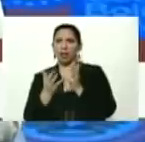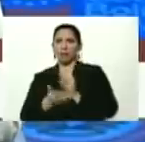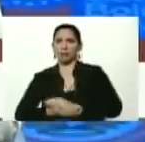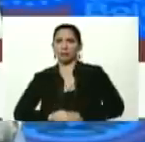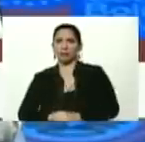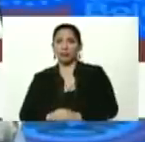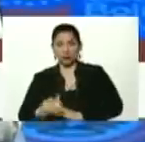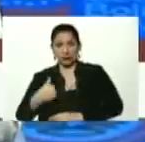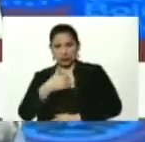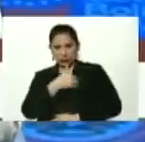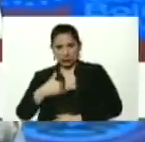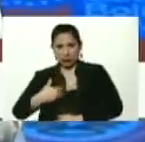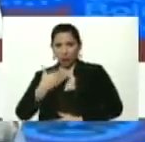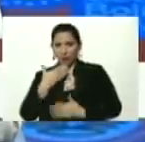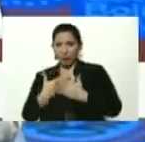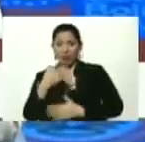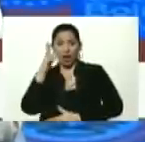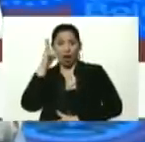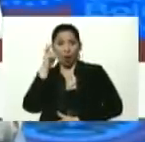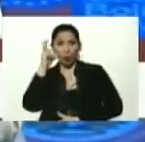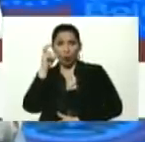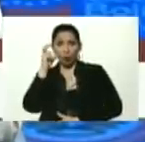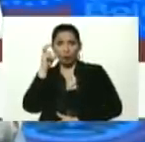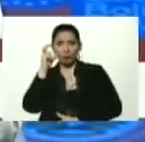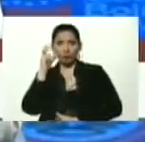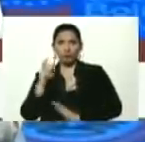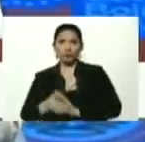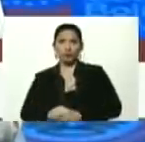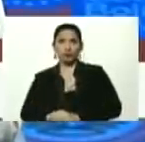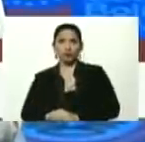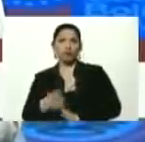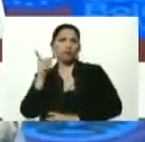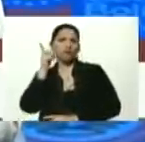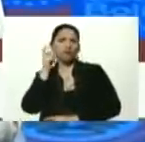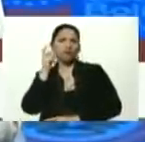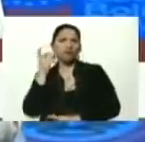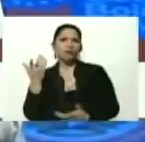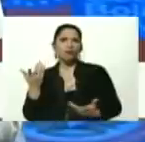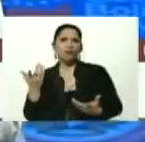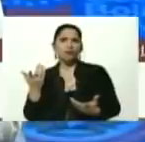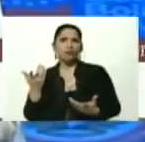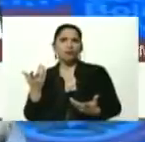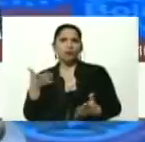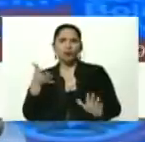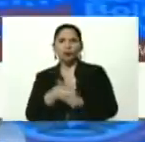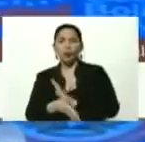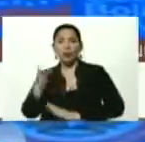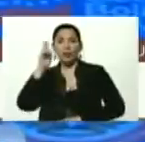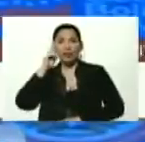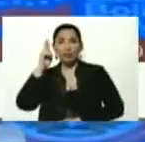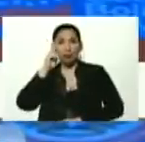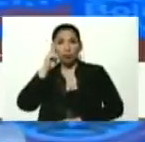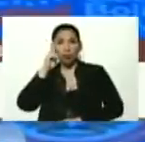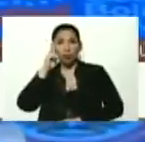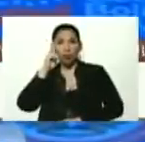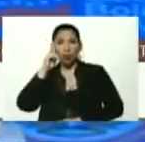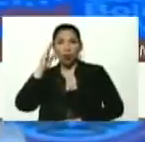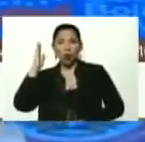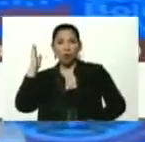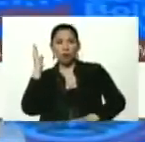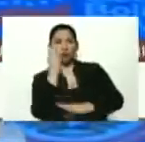Y quiero pedir el audio, un audio que se da en razón de una